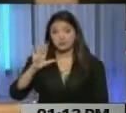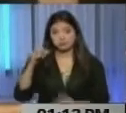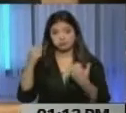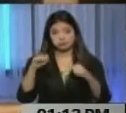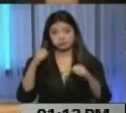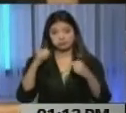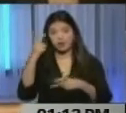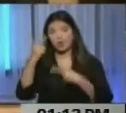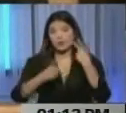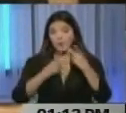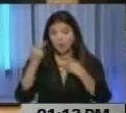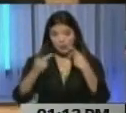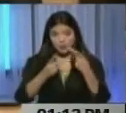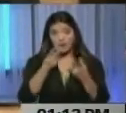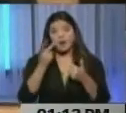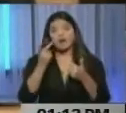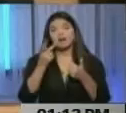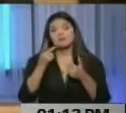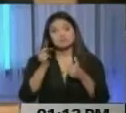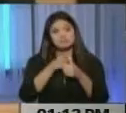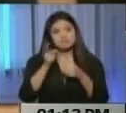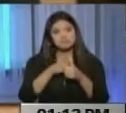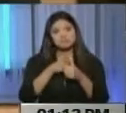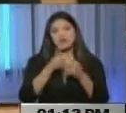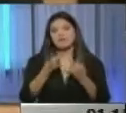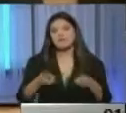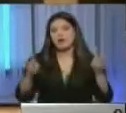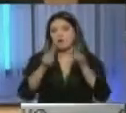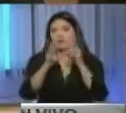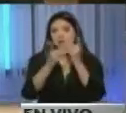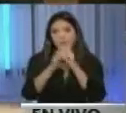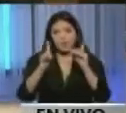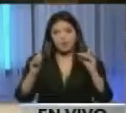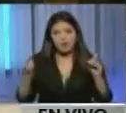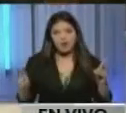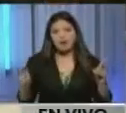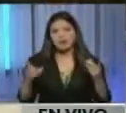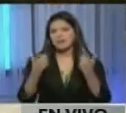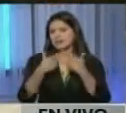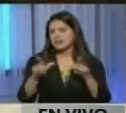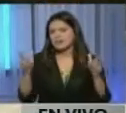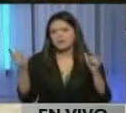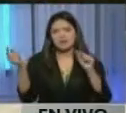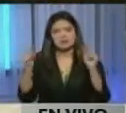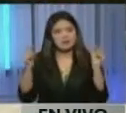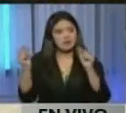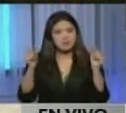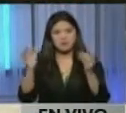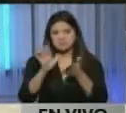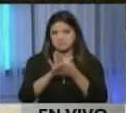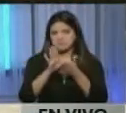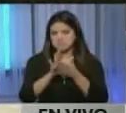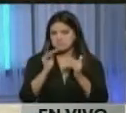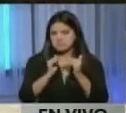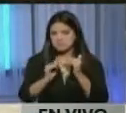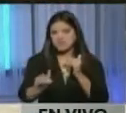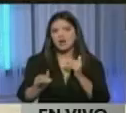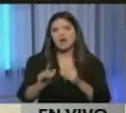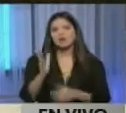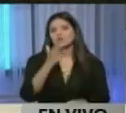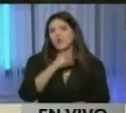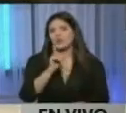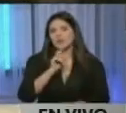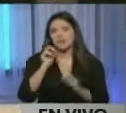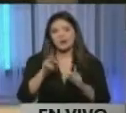política en el que primen los valores de la democracia, el libre juego de las ideas y el debate civilizado, en el que no hay espacio